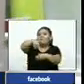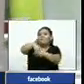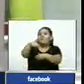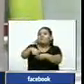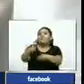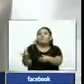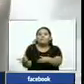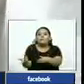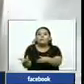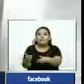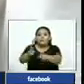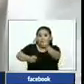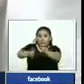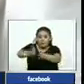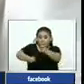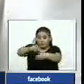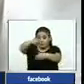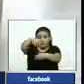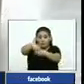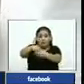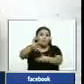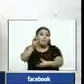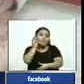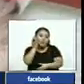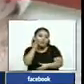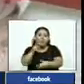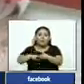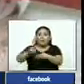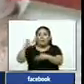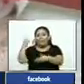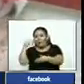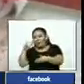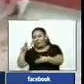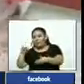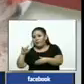lleva leche, fresas, vainilla,